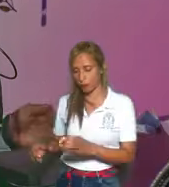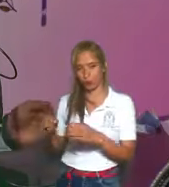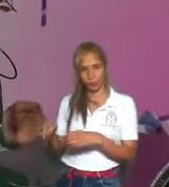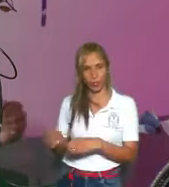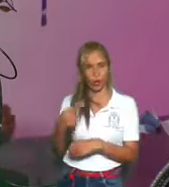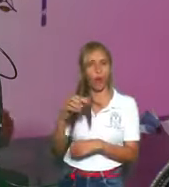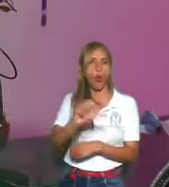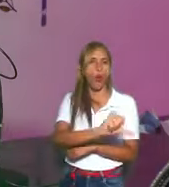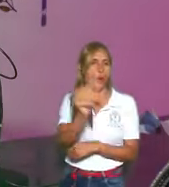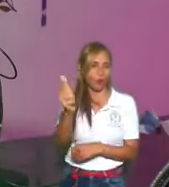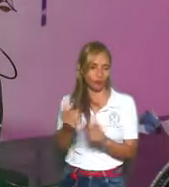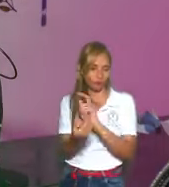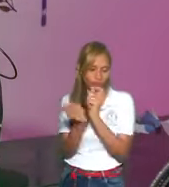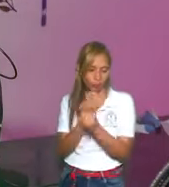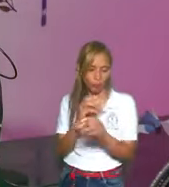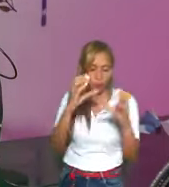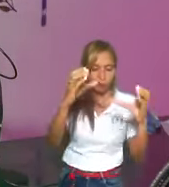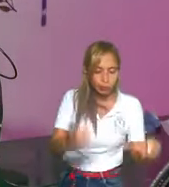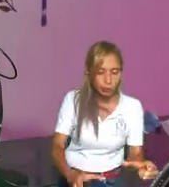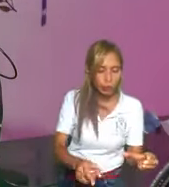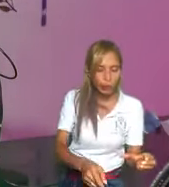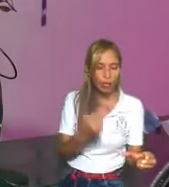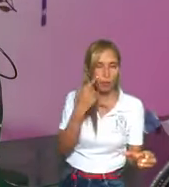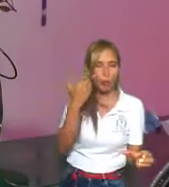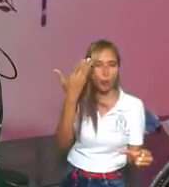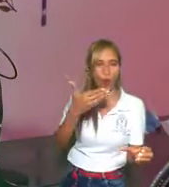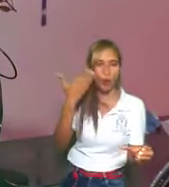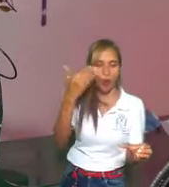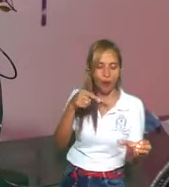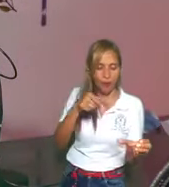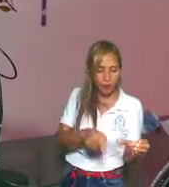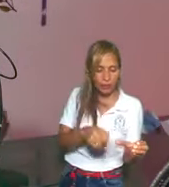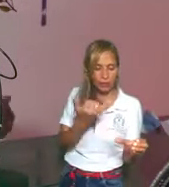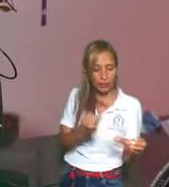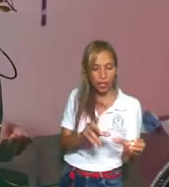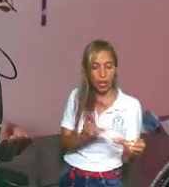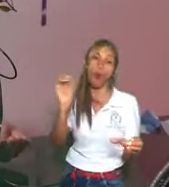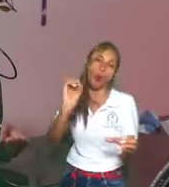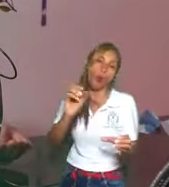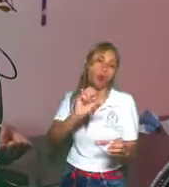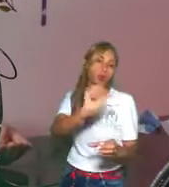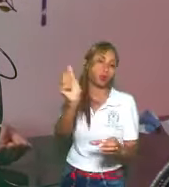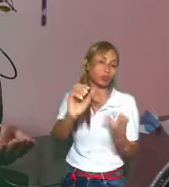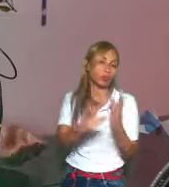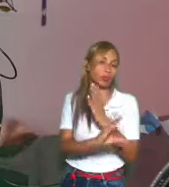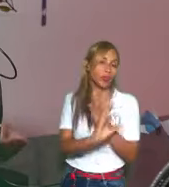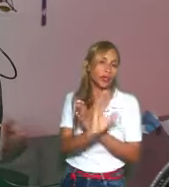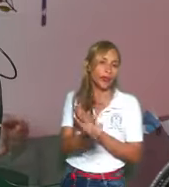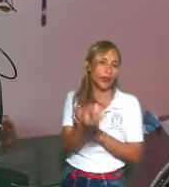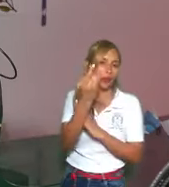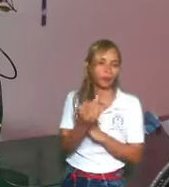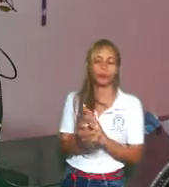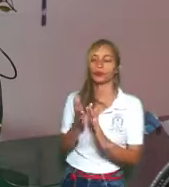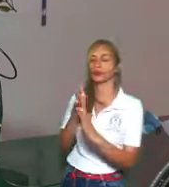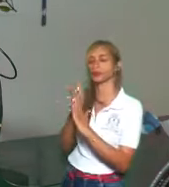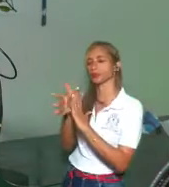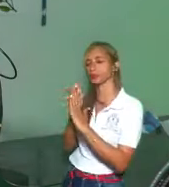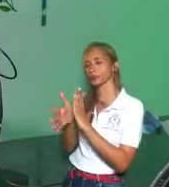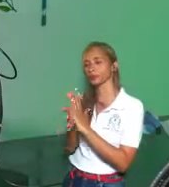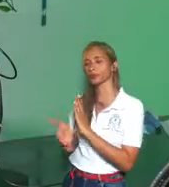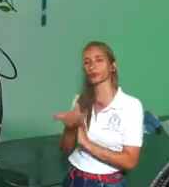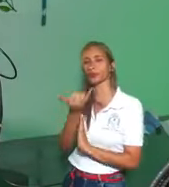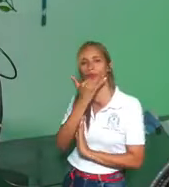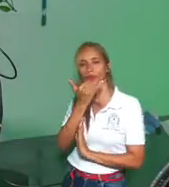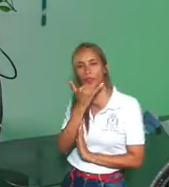sí es el medidor o es otro tipo de inconveniente que hay en el predio, y se le informa al usuario pues que debe hacer el cambio